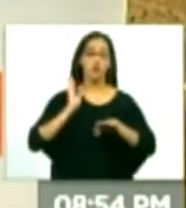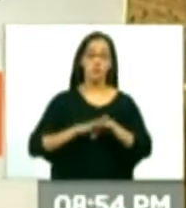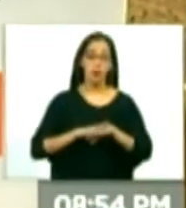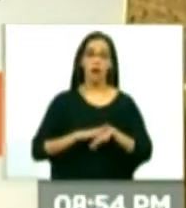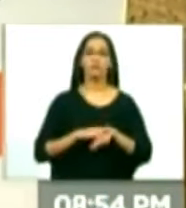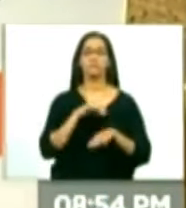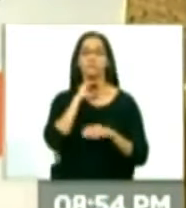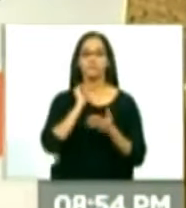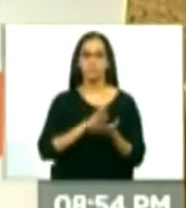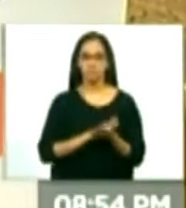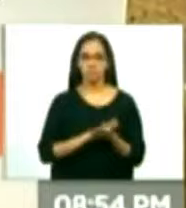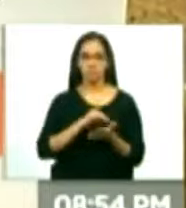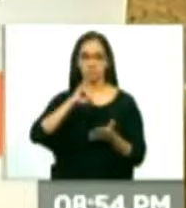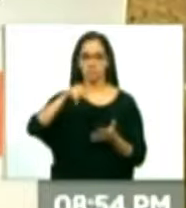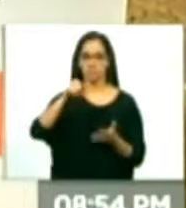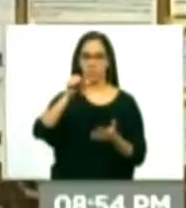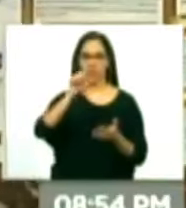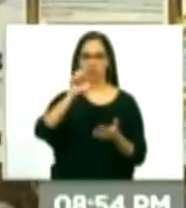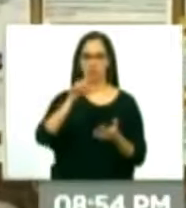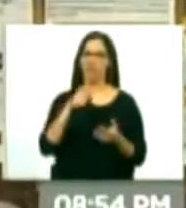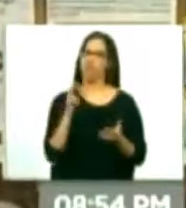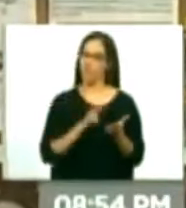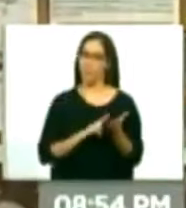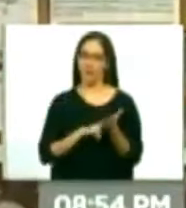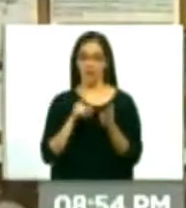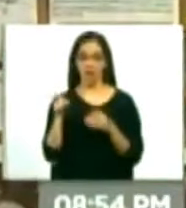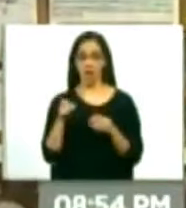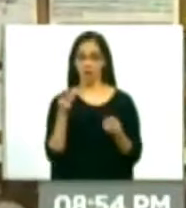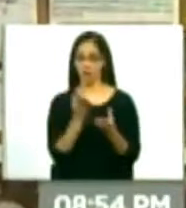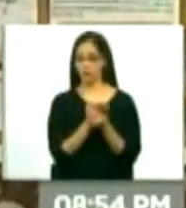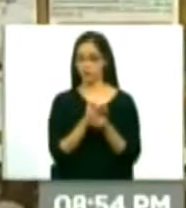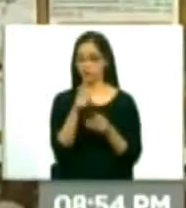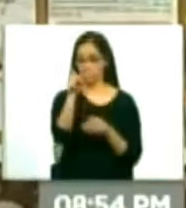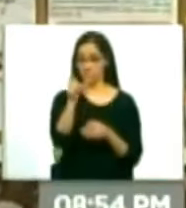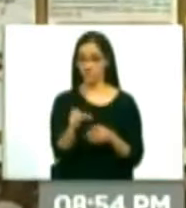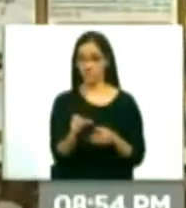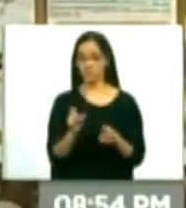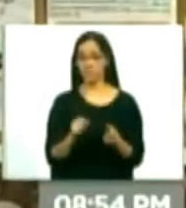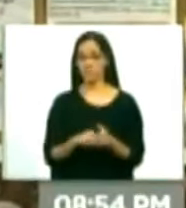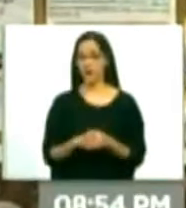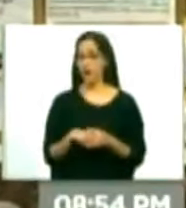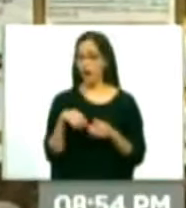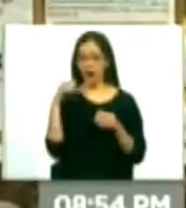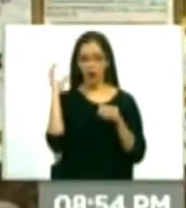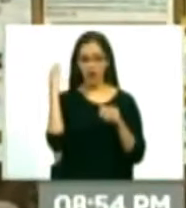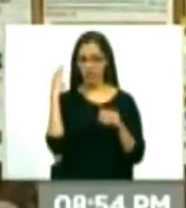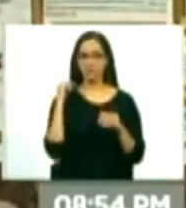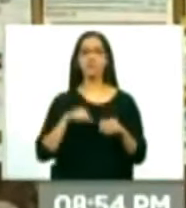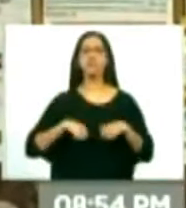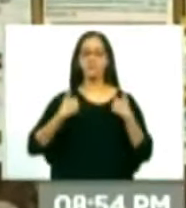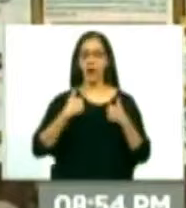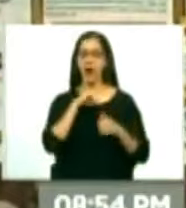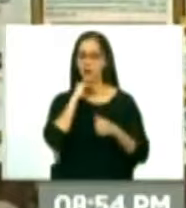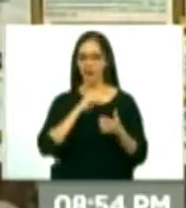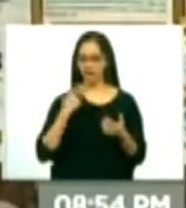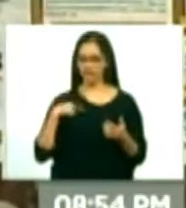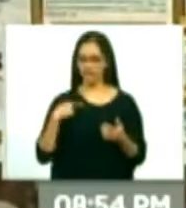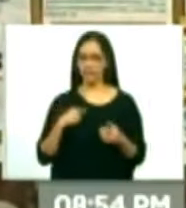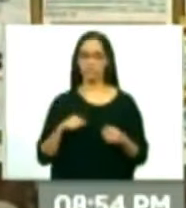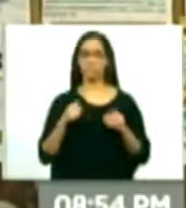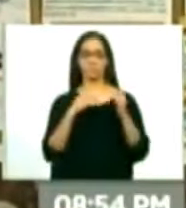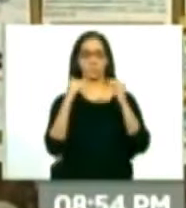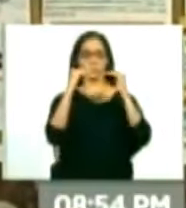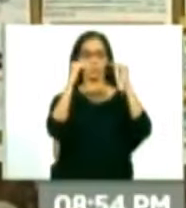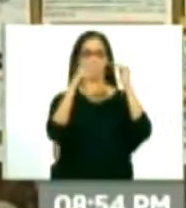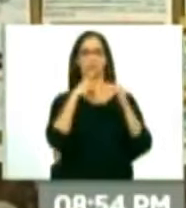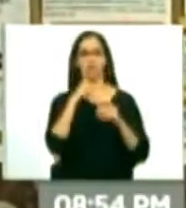de la muerte de José Rodríguez. En verdad, esto es para el currículum de ese señor. En Colombia, mientras más asesinatos tenga, más alto llega en política.